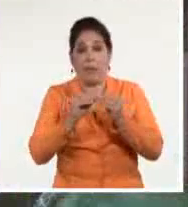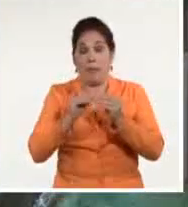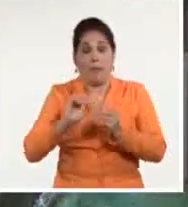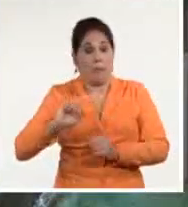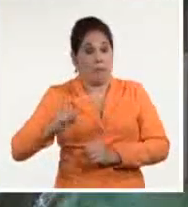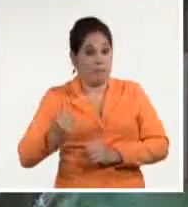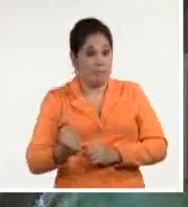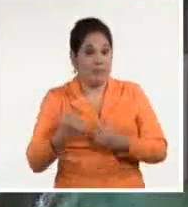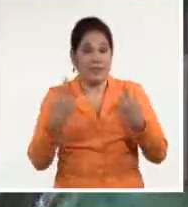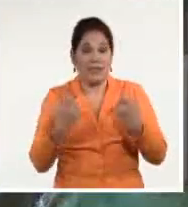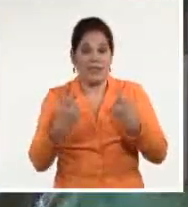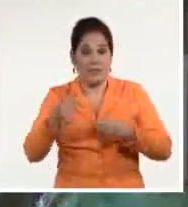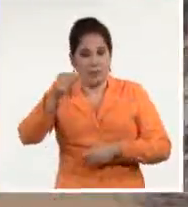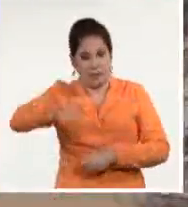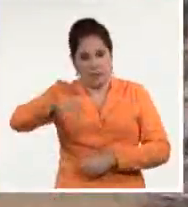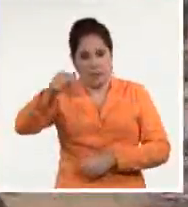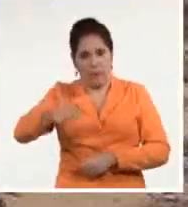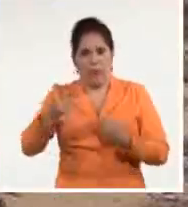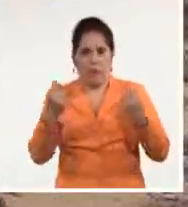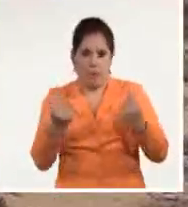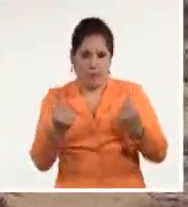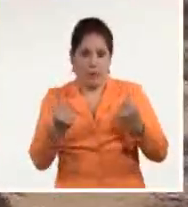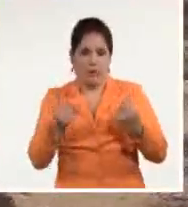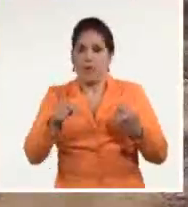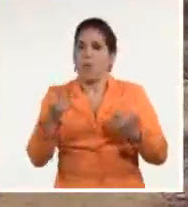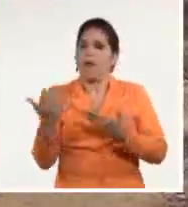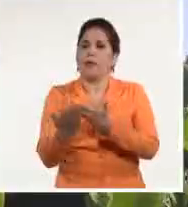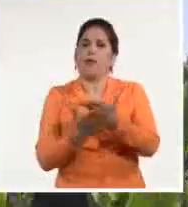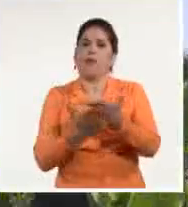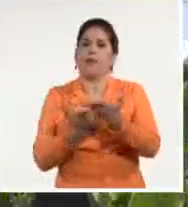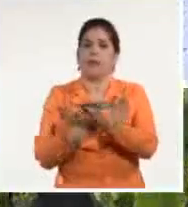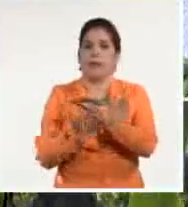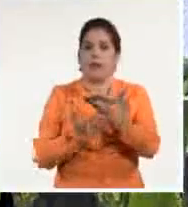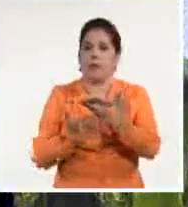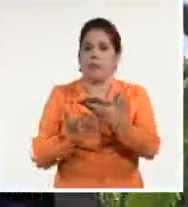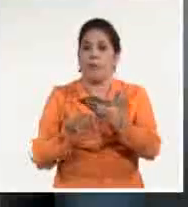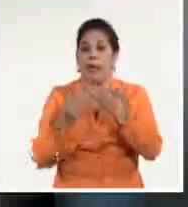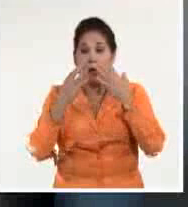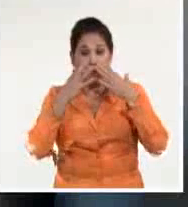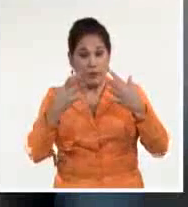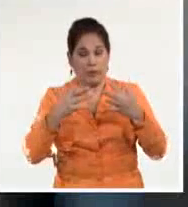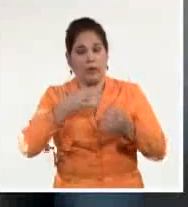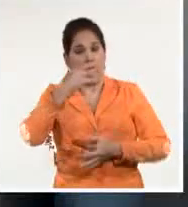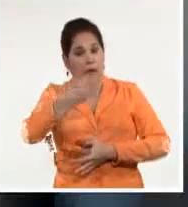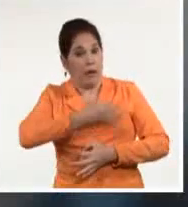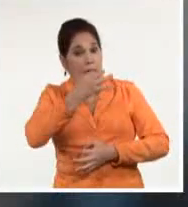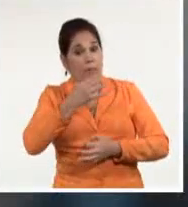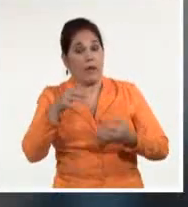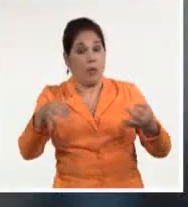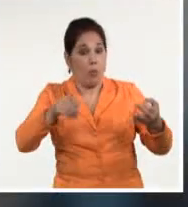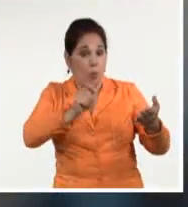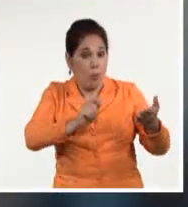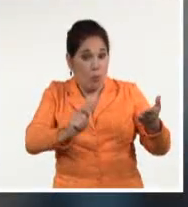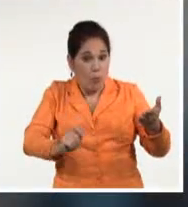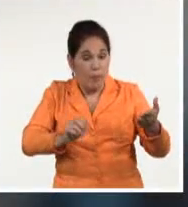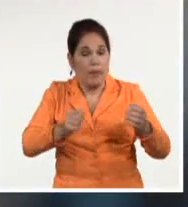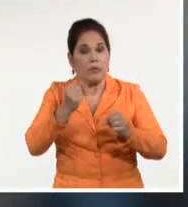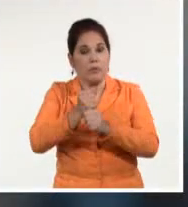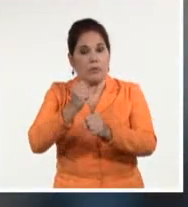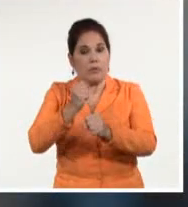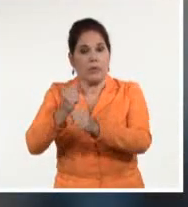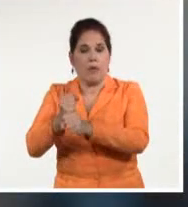y necesidades presentes en la economía e intercambiar con profundidad y con argumentos en cada centro laboral.